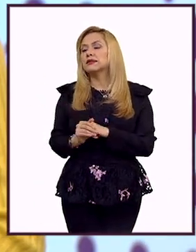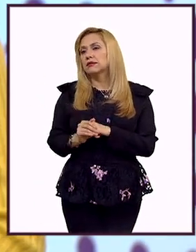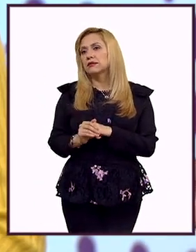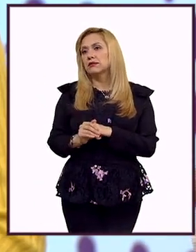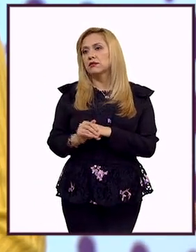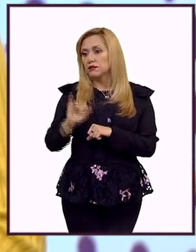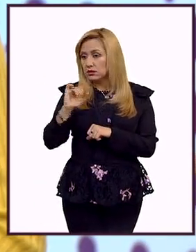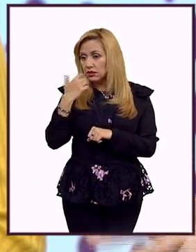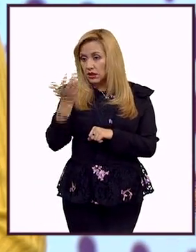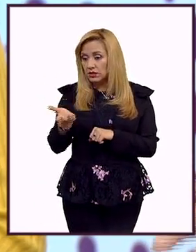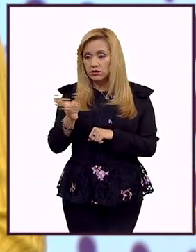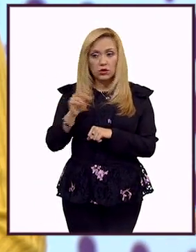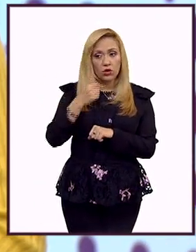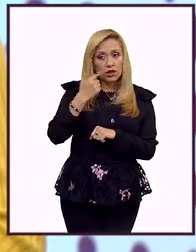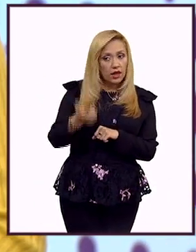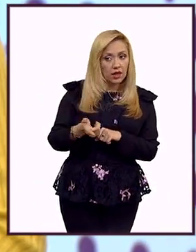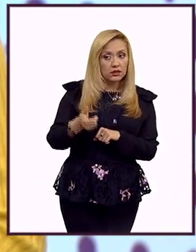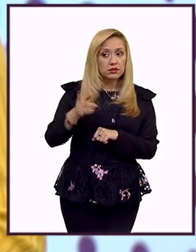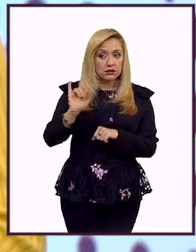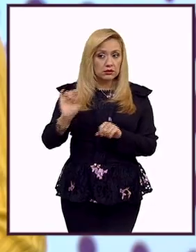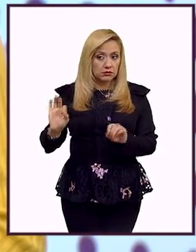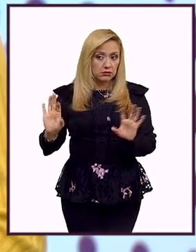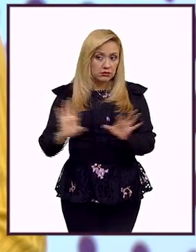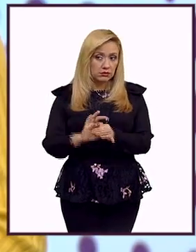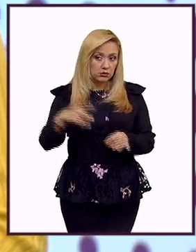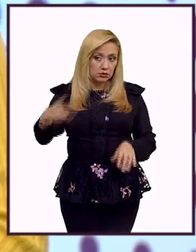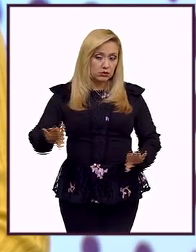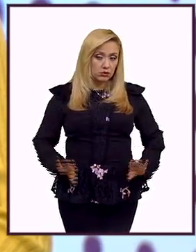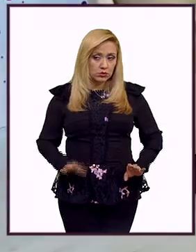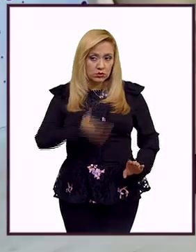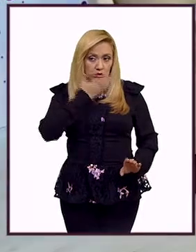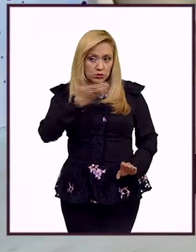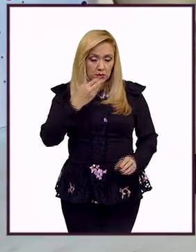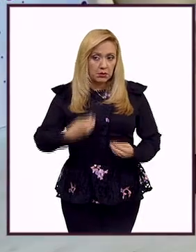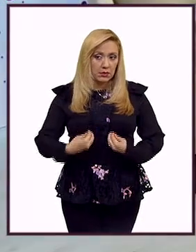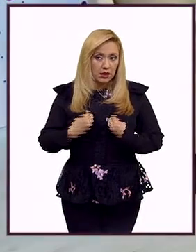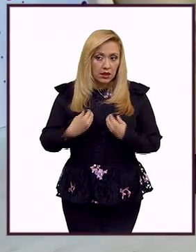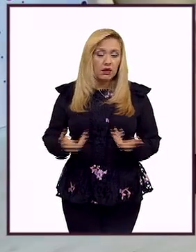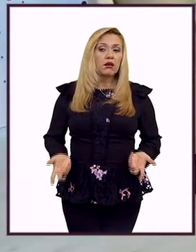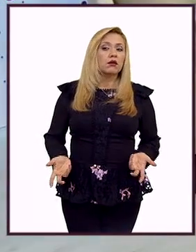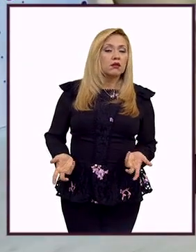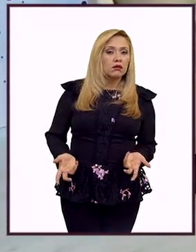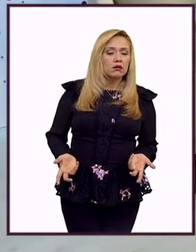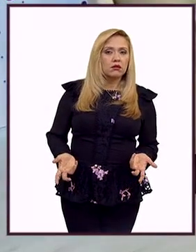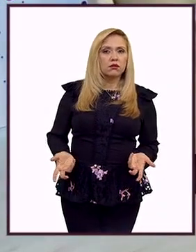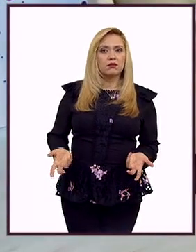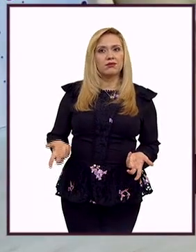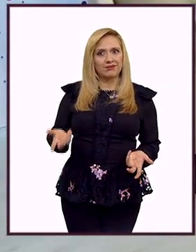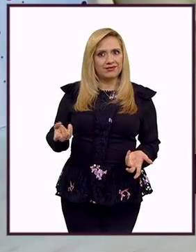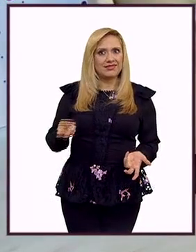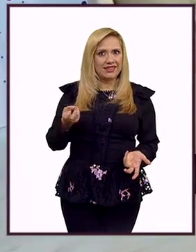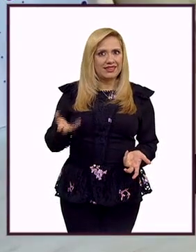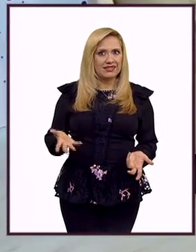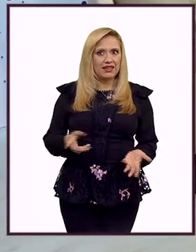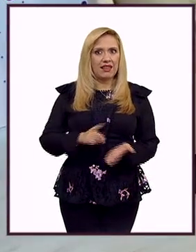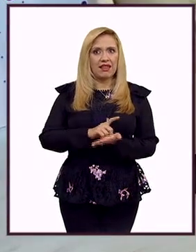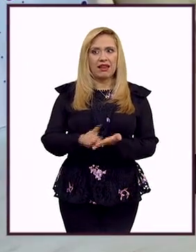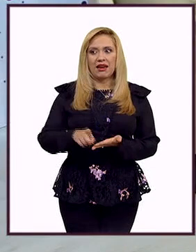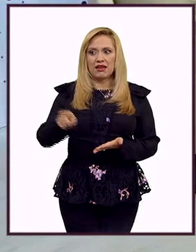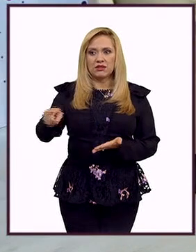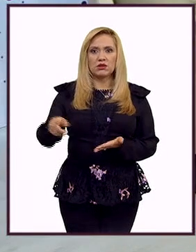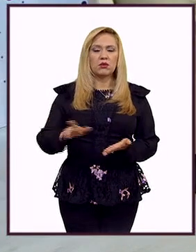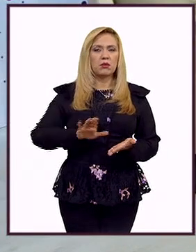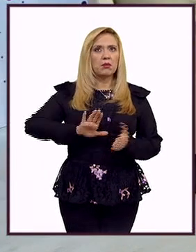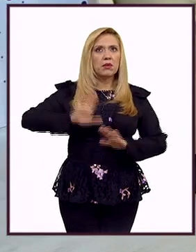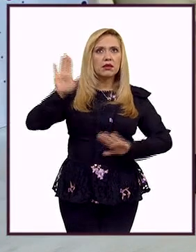y si eso va realmente con sus formas de vida o no, y qué impactos va a tener, que además el derecho a la participación se relaciona directamente